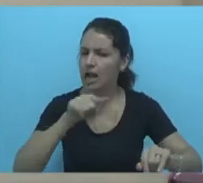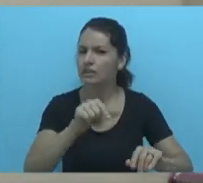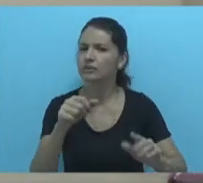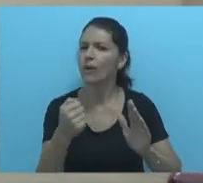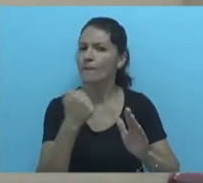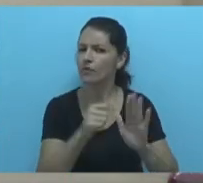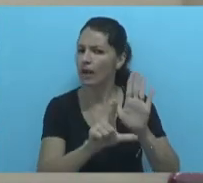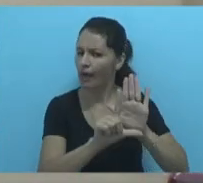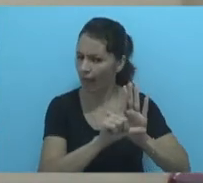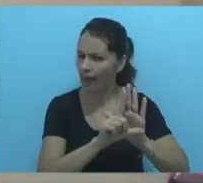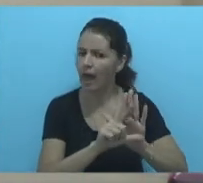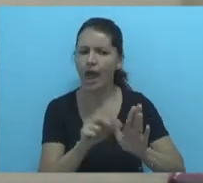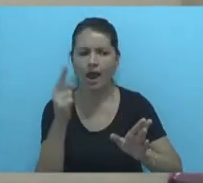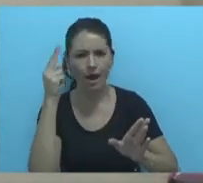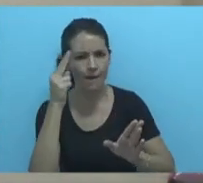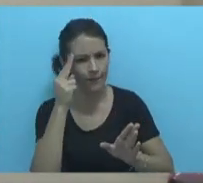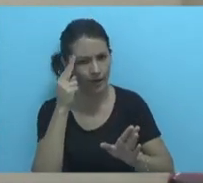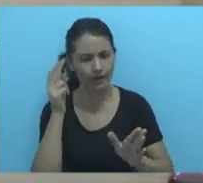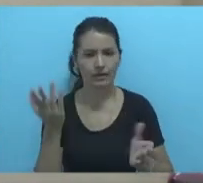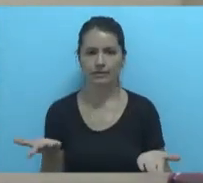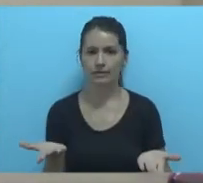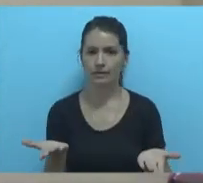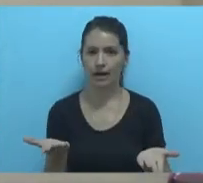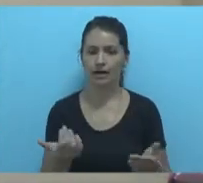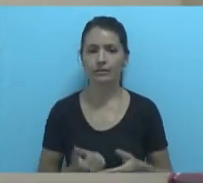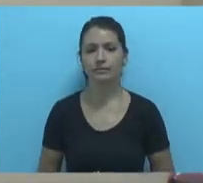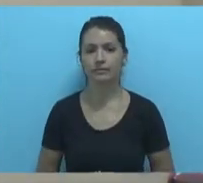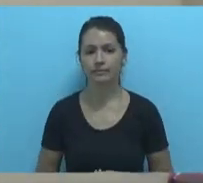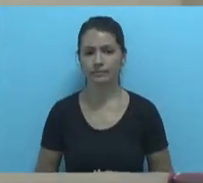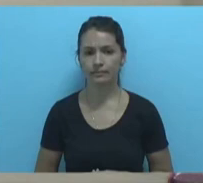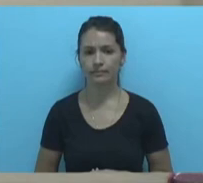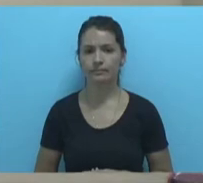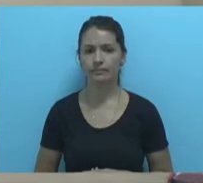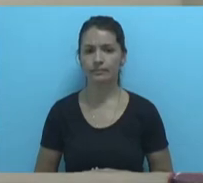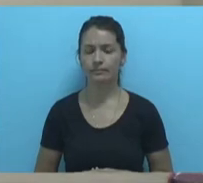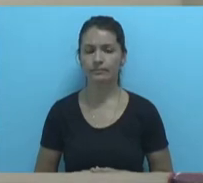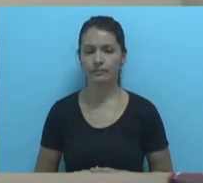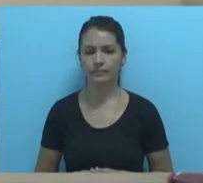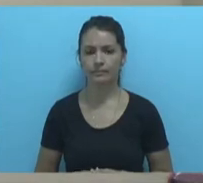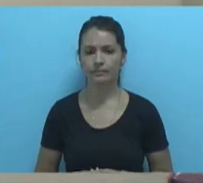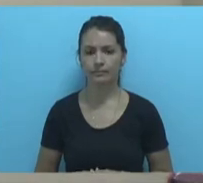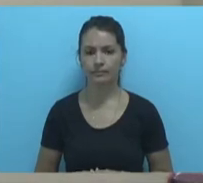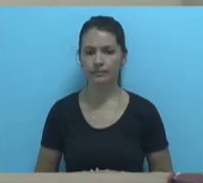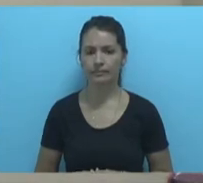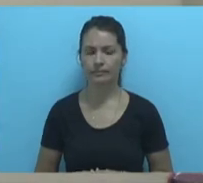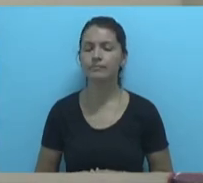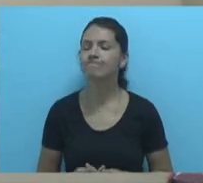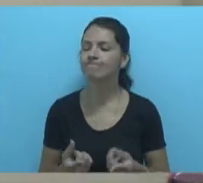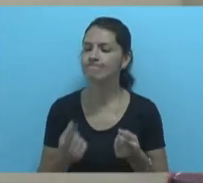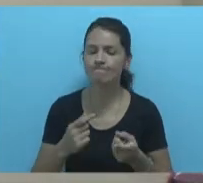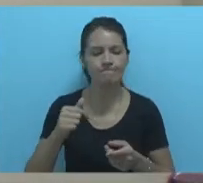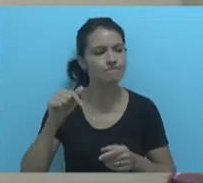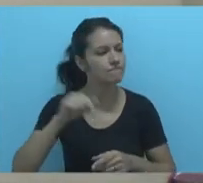jurídica revolucionaria. La tenemos desde allá, desde ese decreto, desde esa ley. Es necesario que en la provincia avancemos también